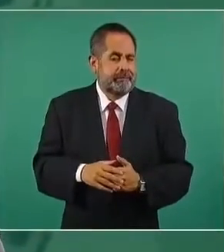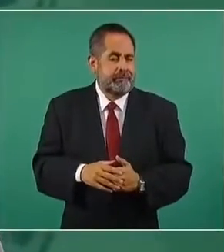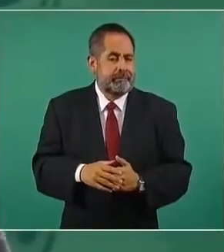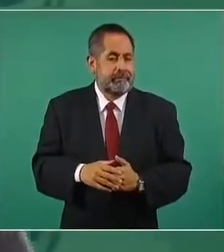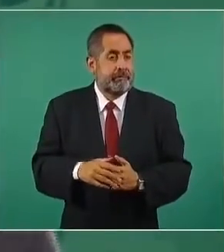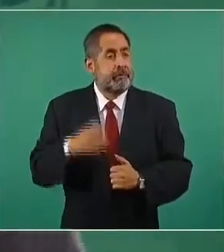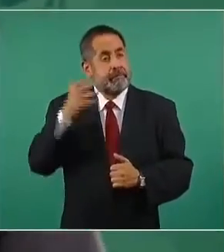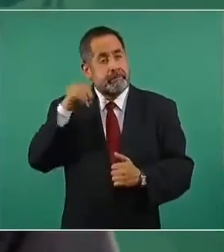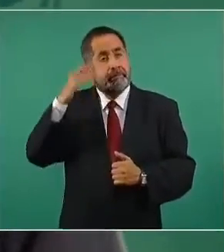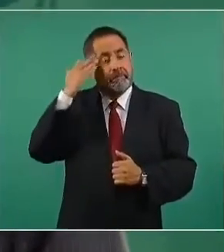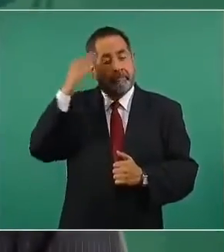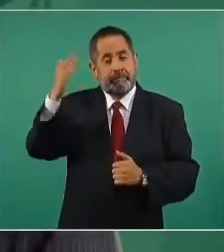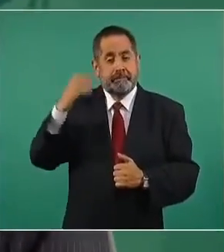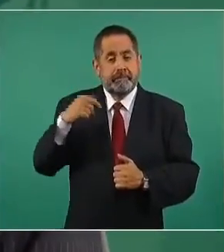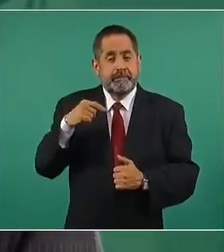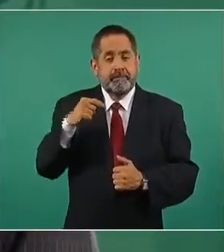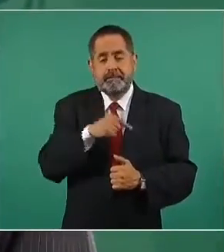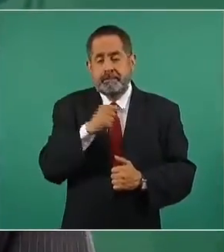en ese entonces se llamaba